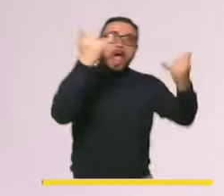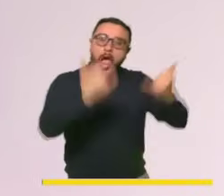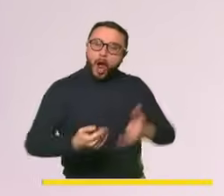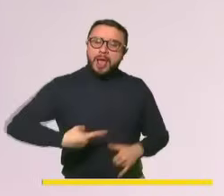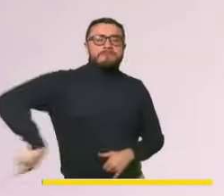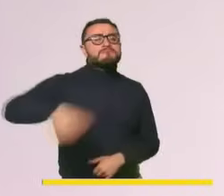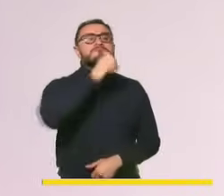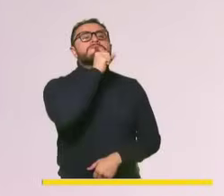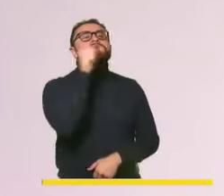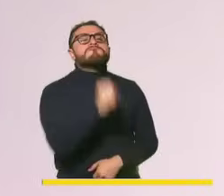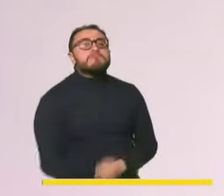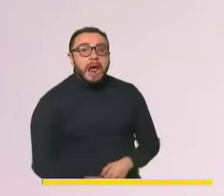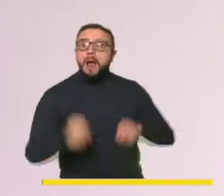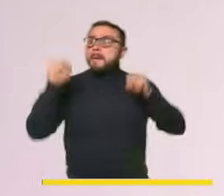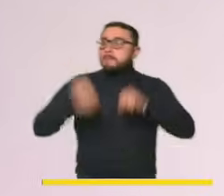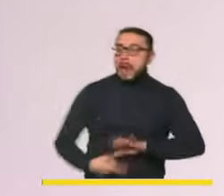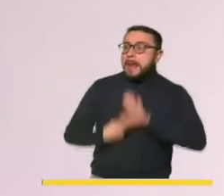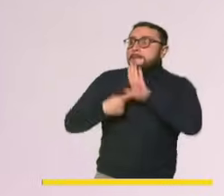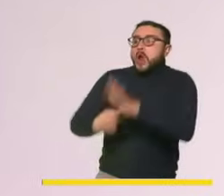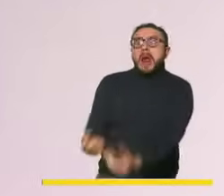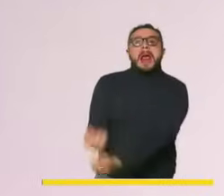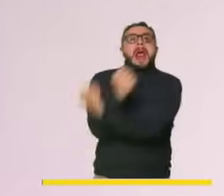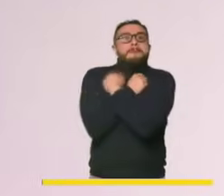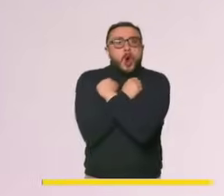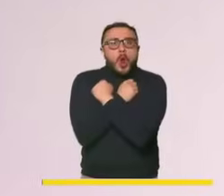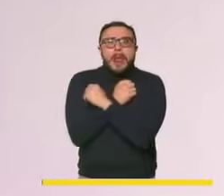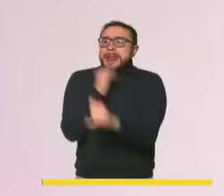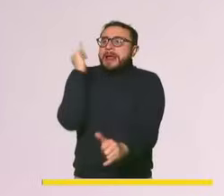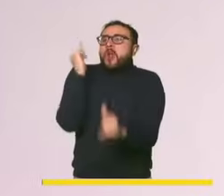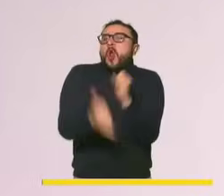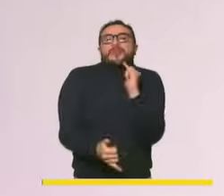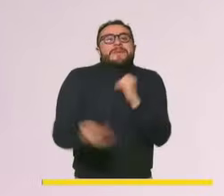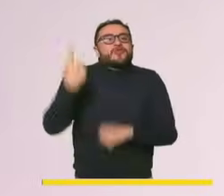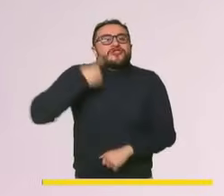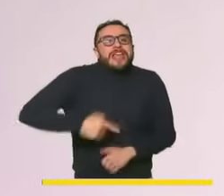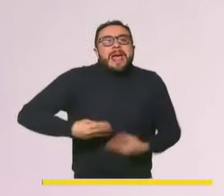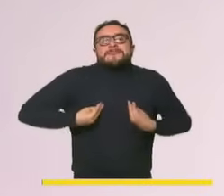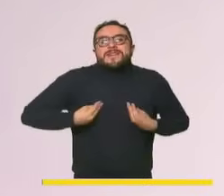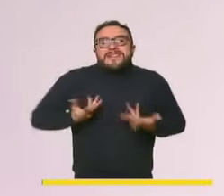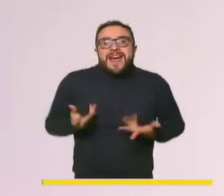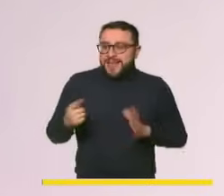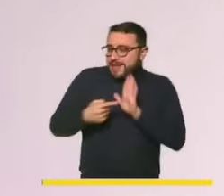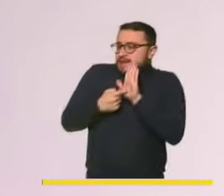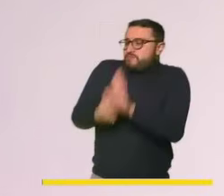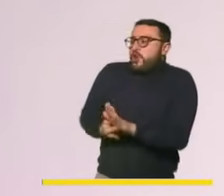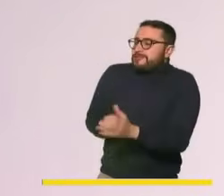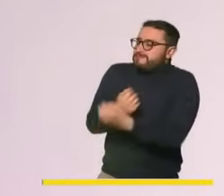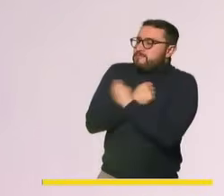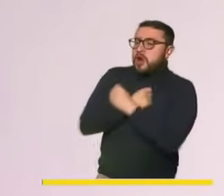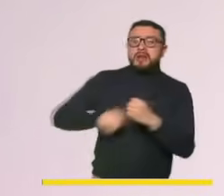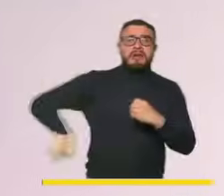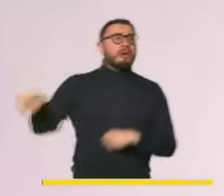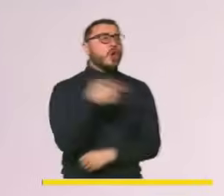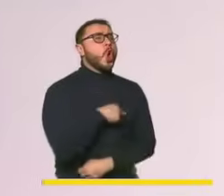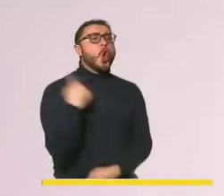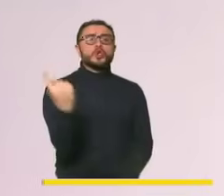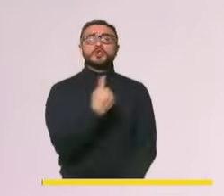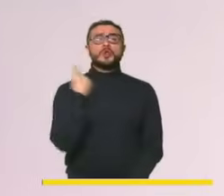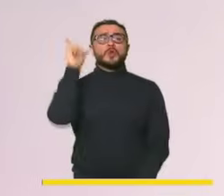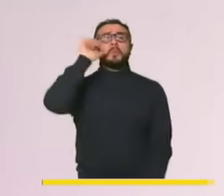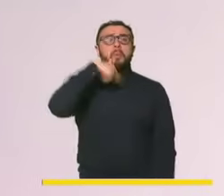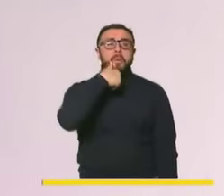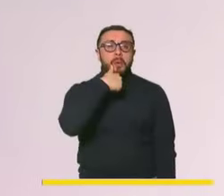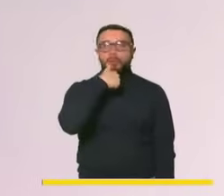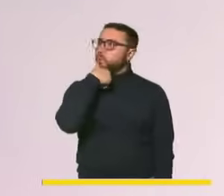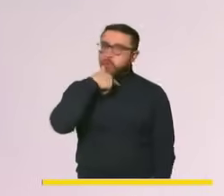su época de vejez, en el final quizás de los días, para que esos días no sean tristes, sino para que